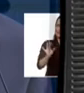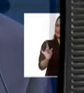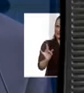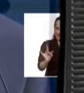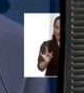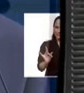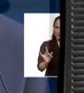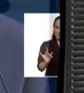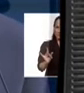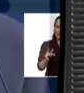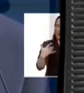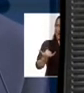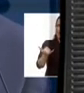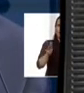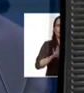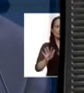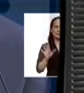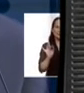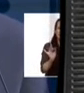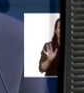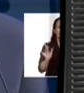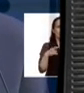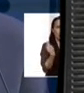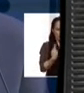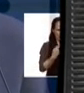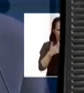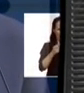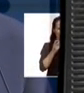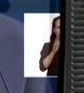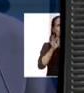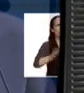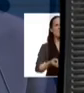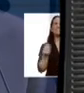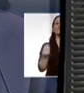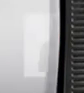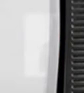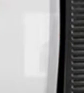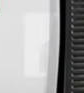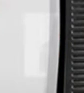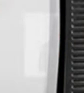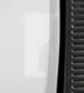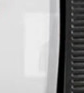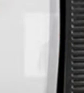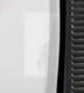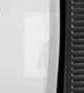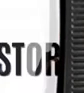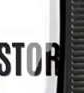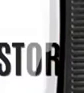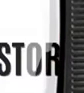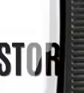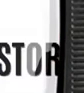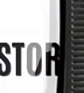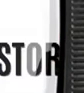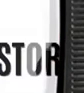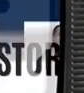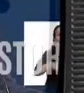angustia. No tenían convicciones, Macri, no tenían angustia. Ninguna angustia. Estaban felices de ser un pueblo independiente, un pueblo